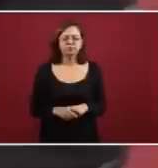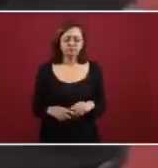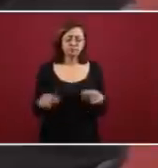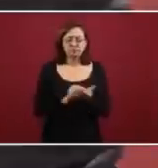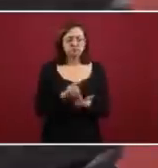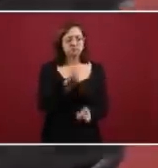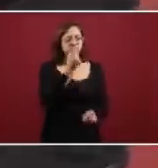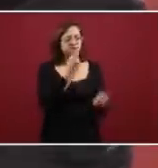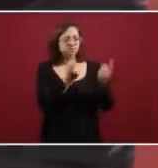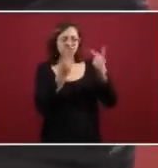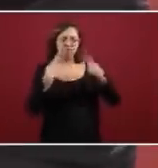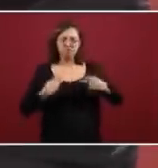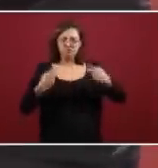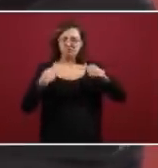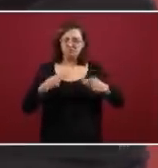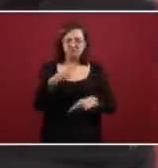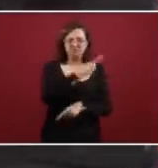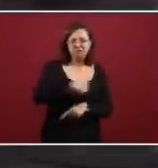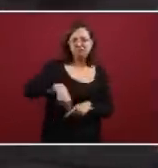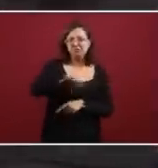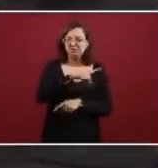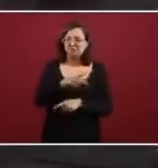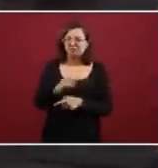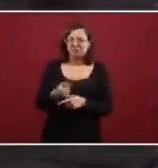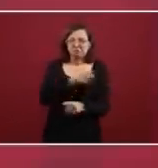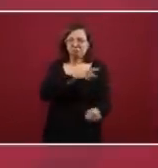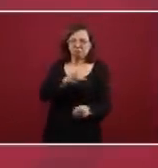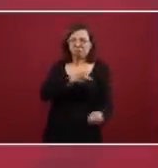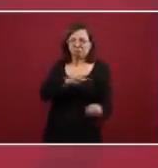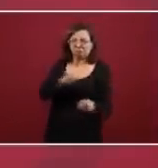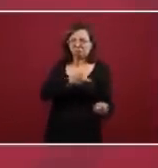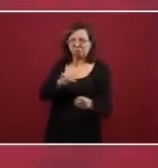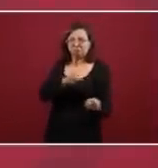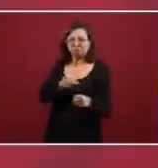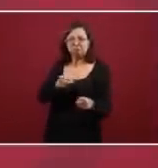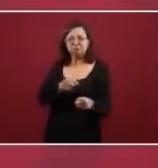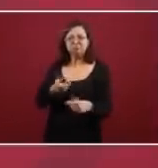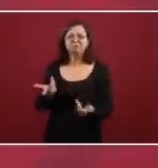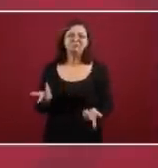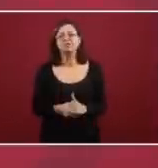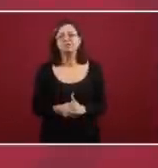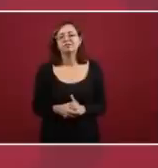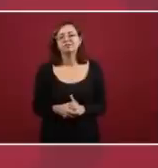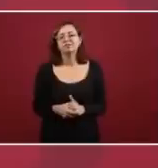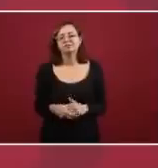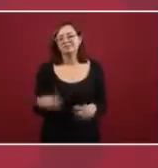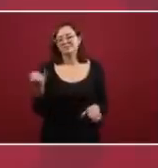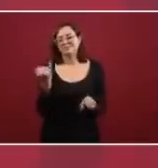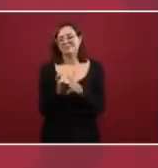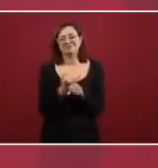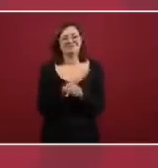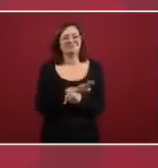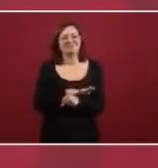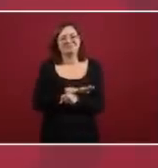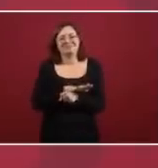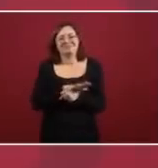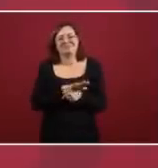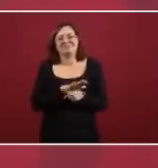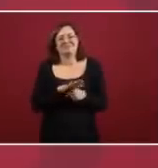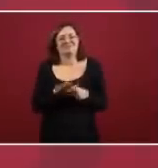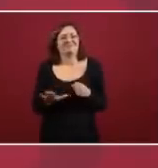provocación. No es posible, no es una casualidad de que llegue